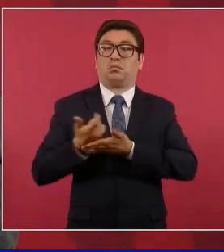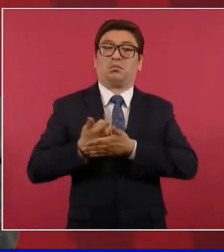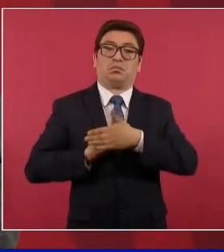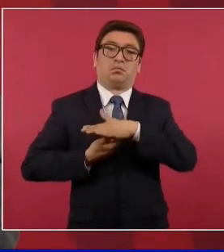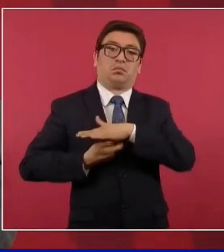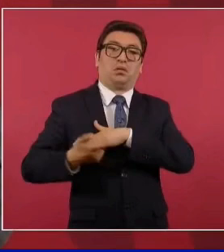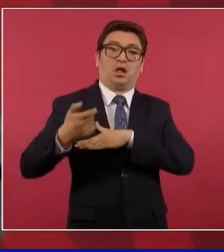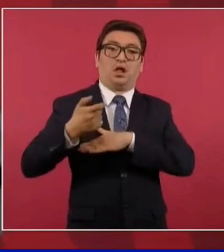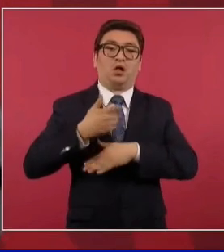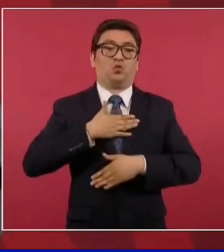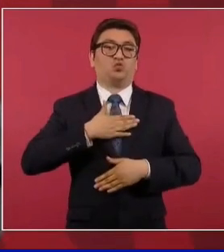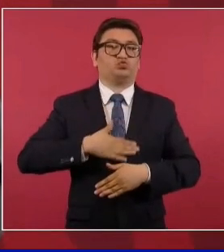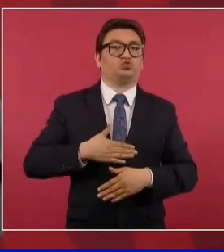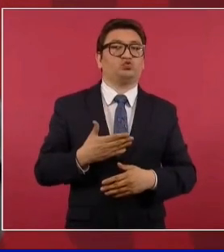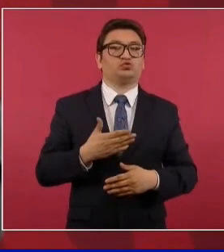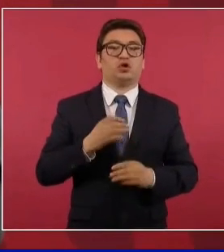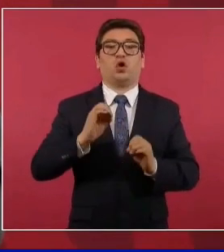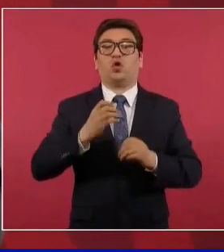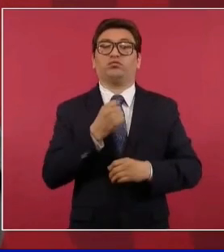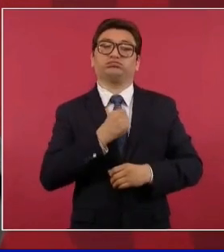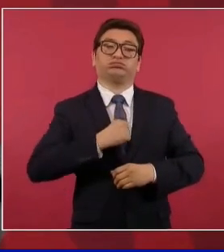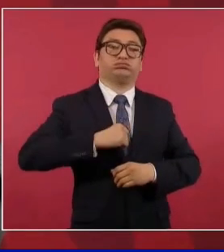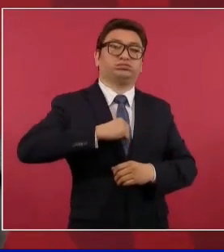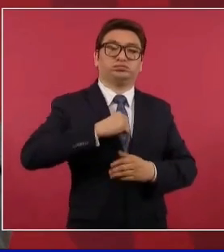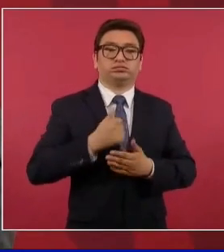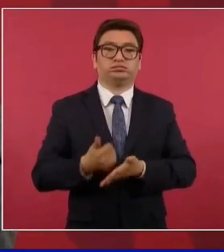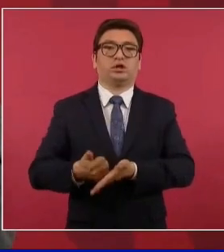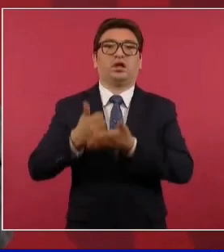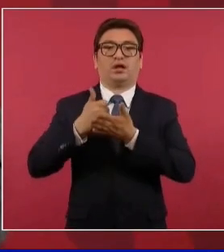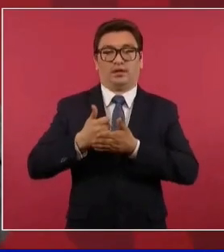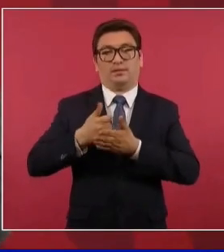o tienen agarraderas, tienen influencias.